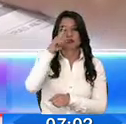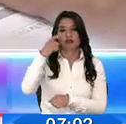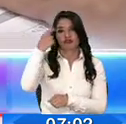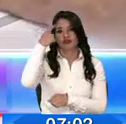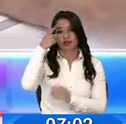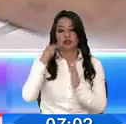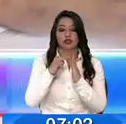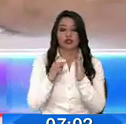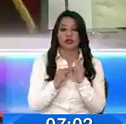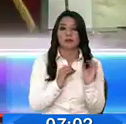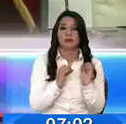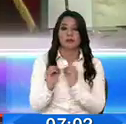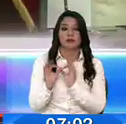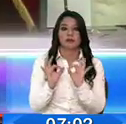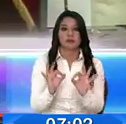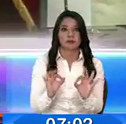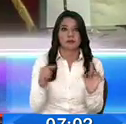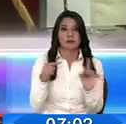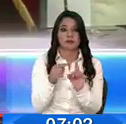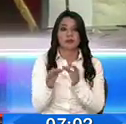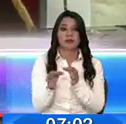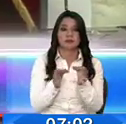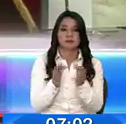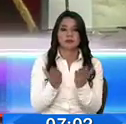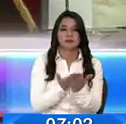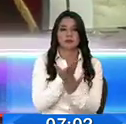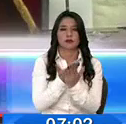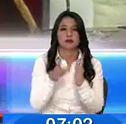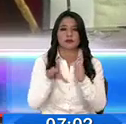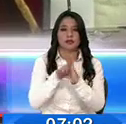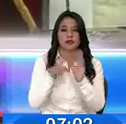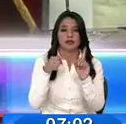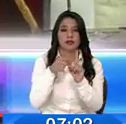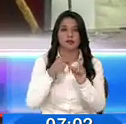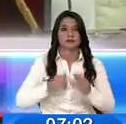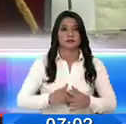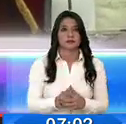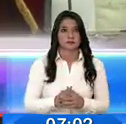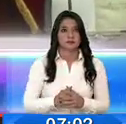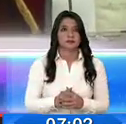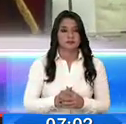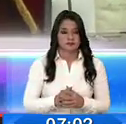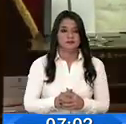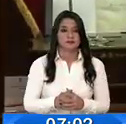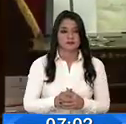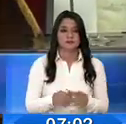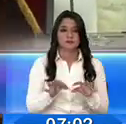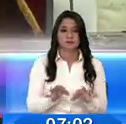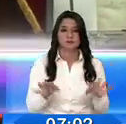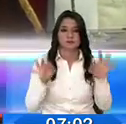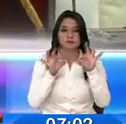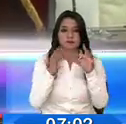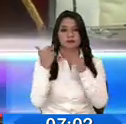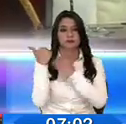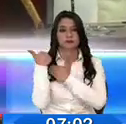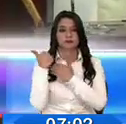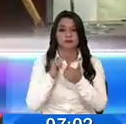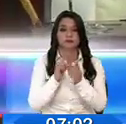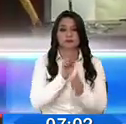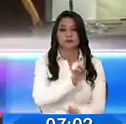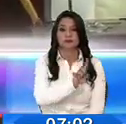norma más ordenada así lo explica la ponente de la ley firma andrade deja determinado que en las competencias exclusivas